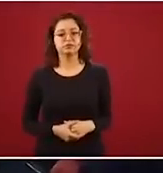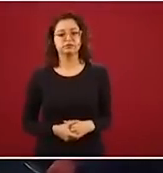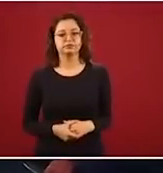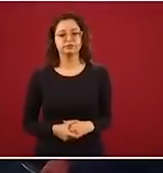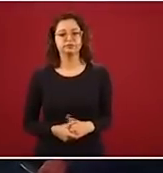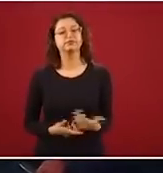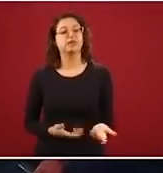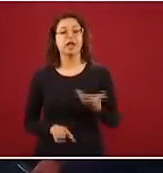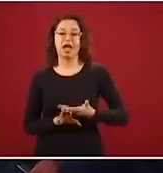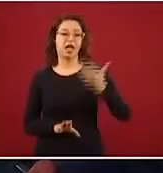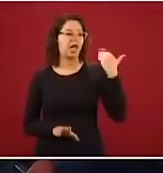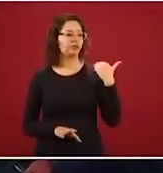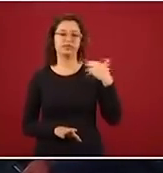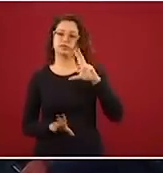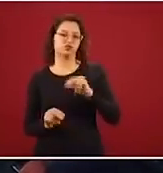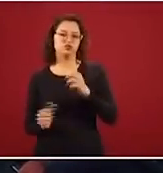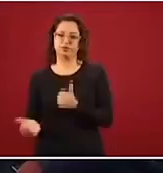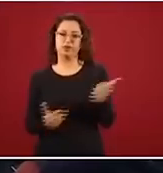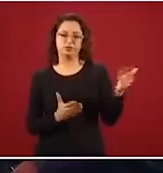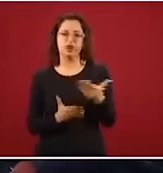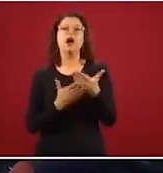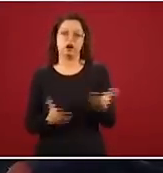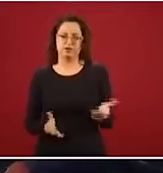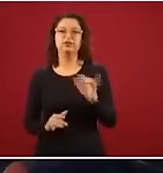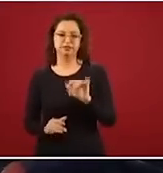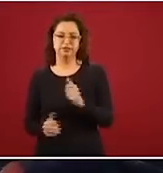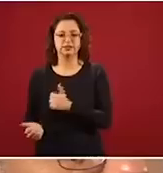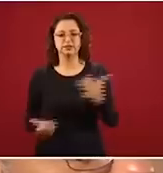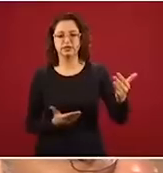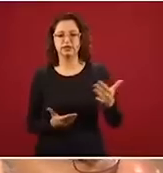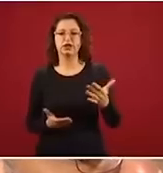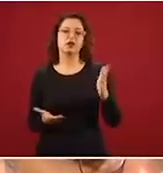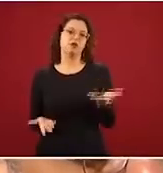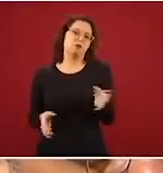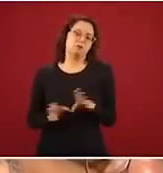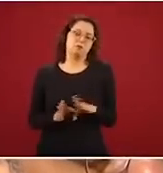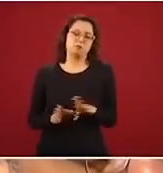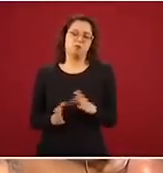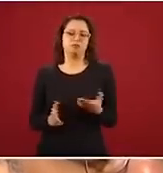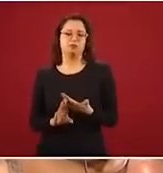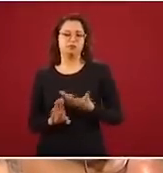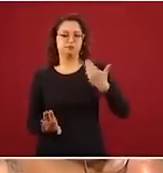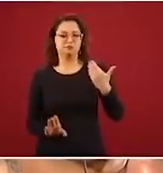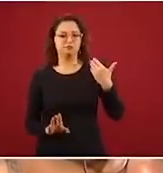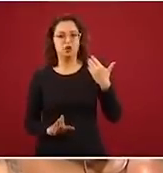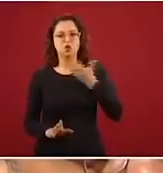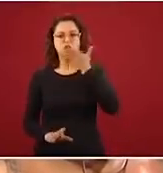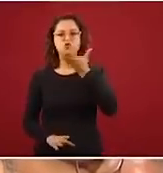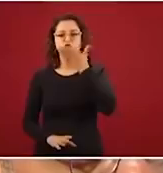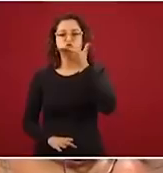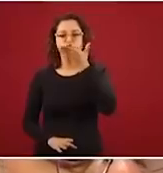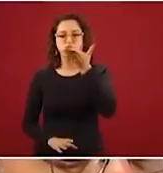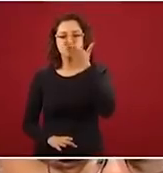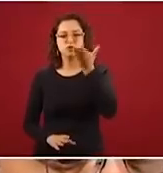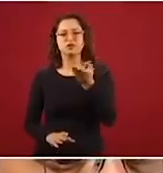estamos extraditando. Es decir, se retomó ya este ritmo que se venía teniendo de las